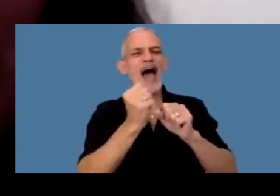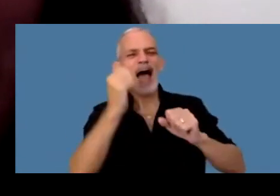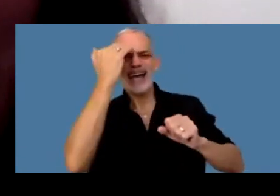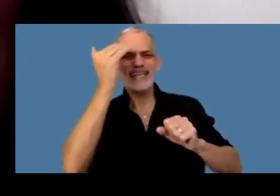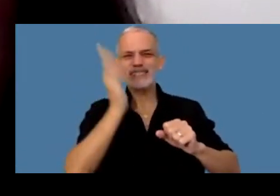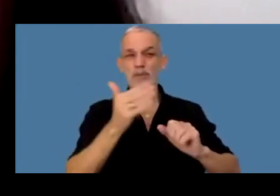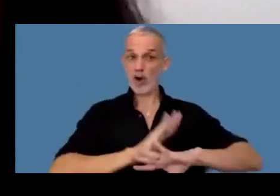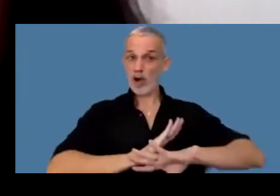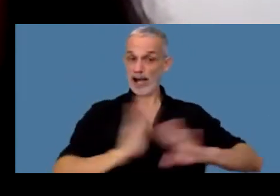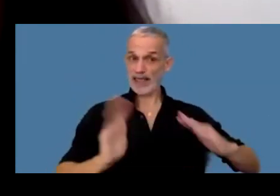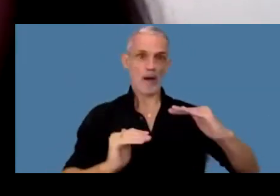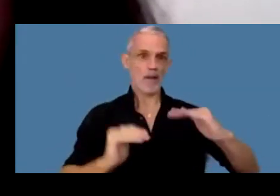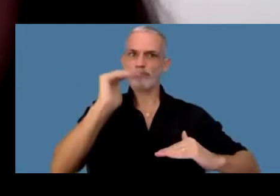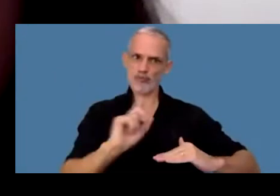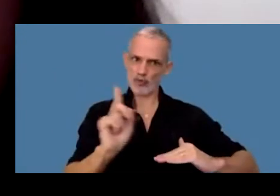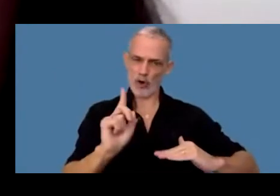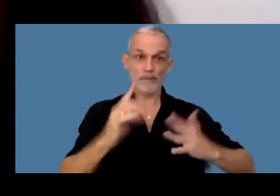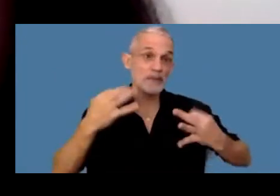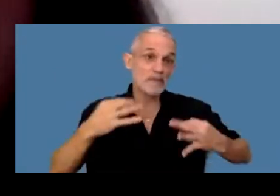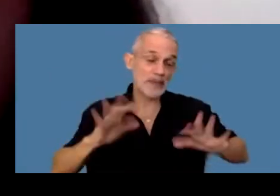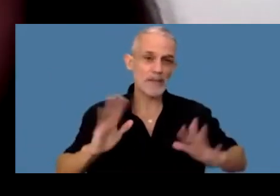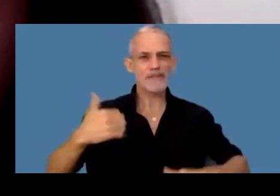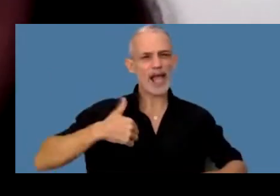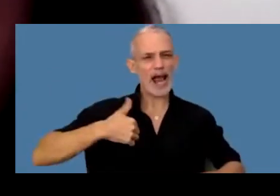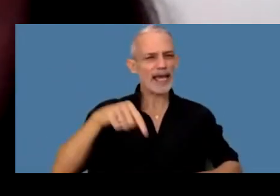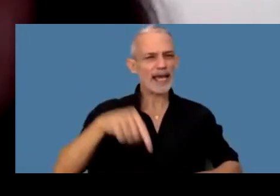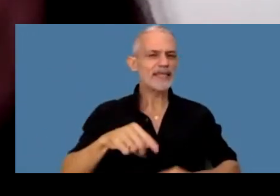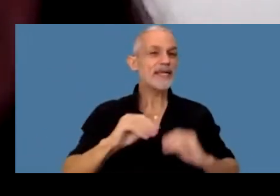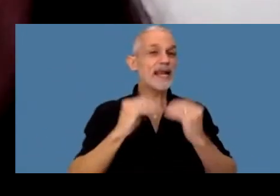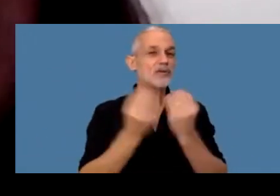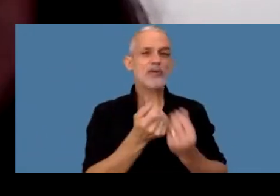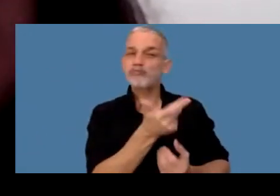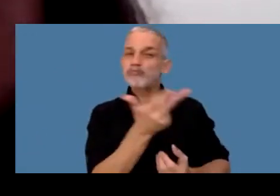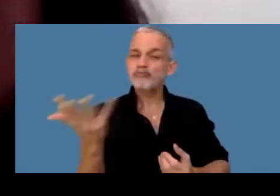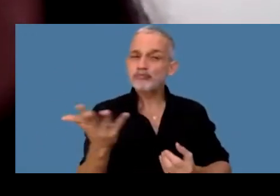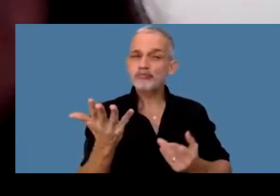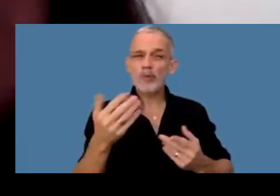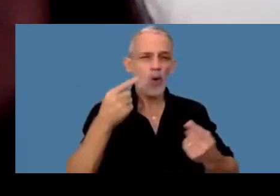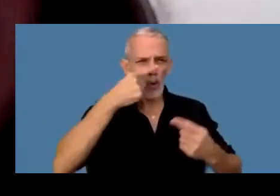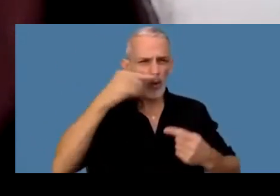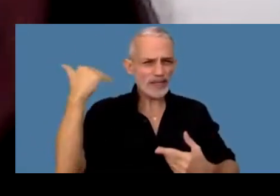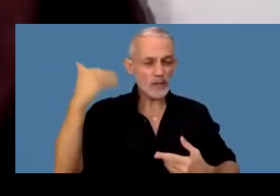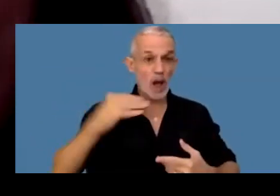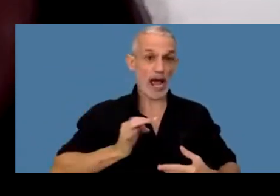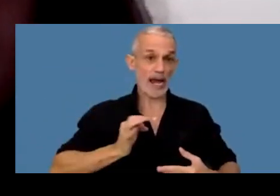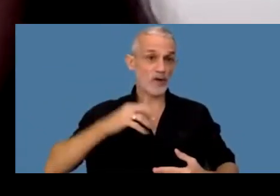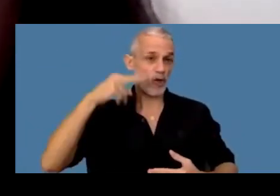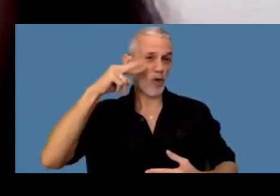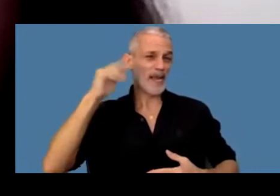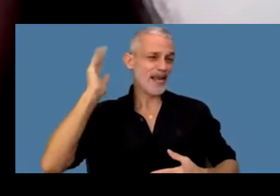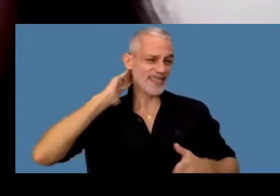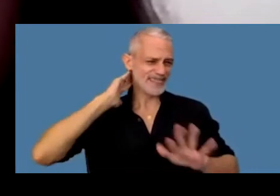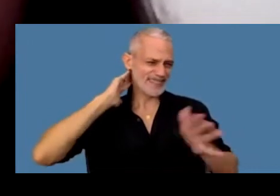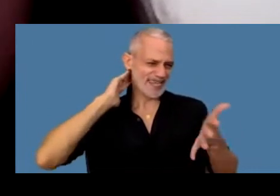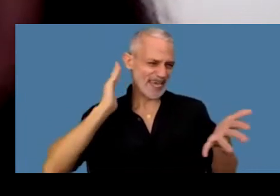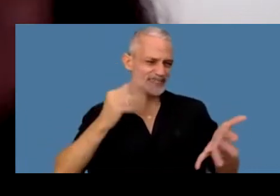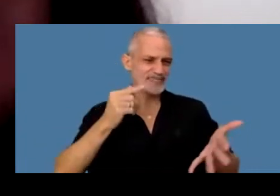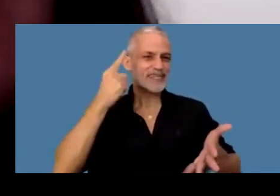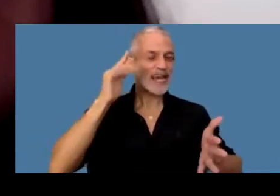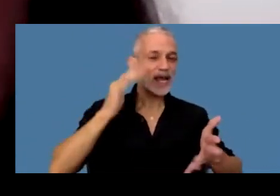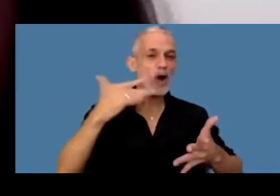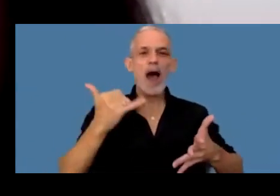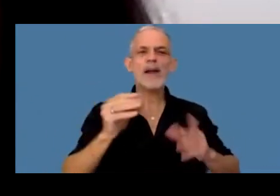y de muchos países del mundo, de qué es lo que está pasando estadísticamente, ¿no? Como para que